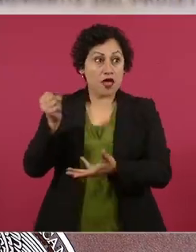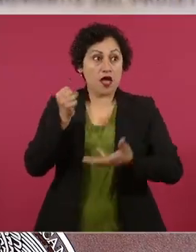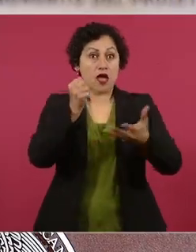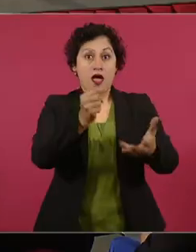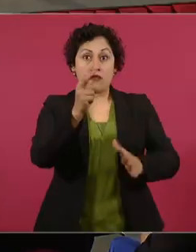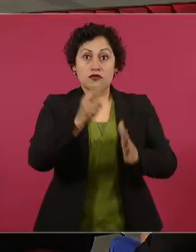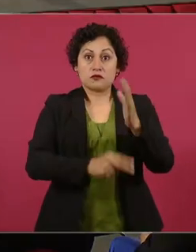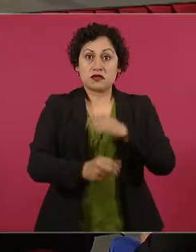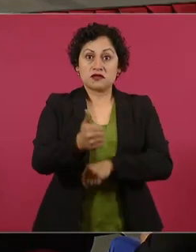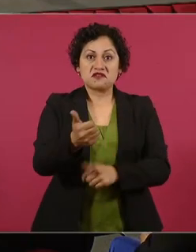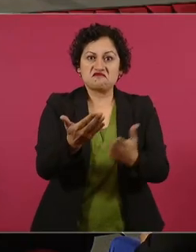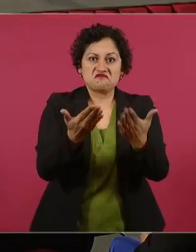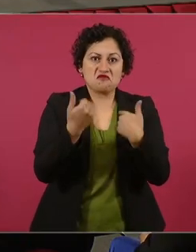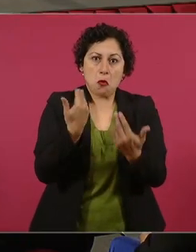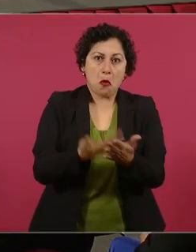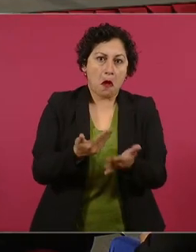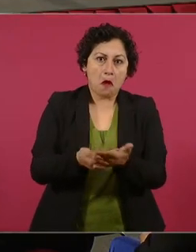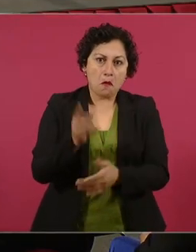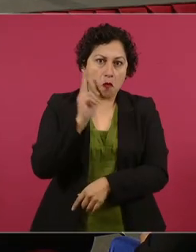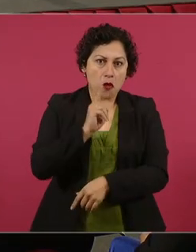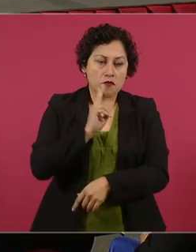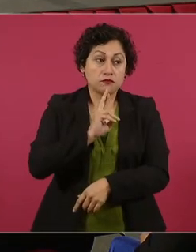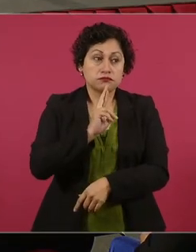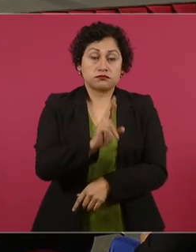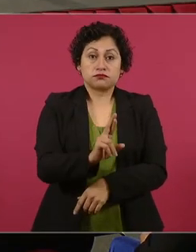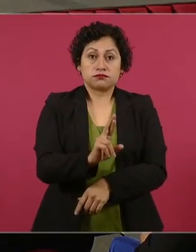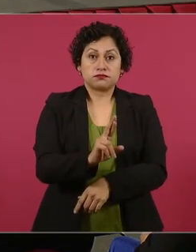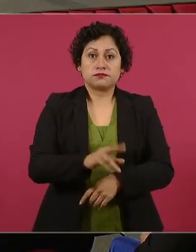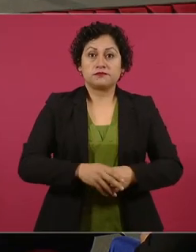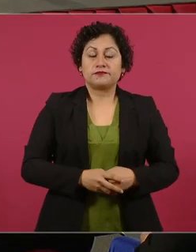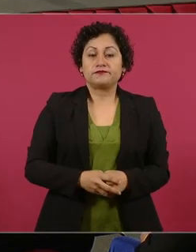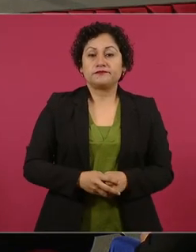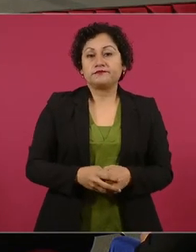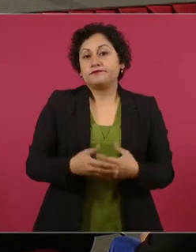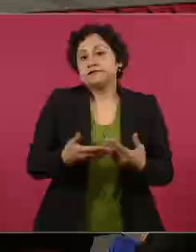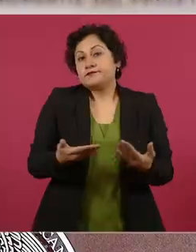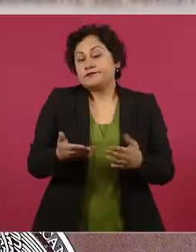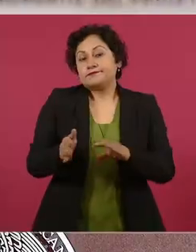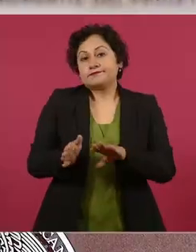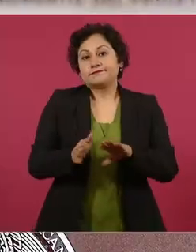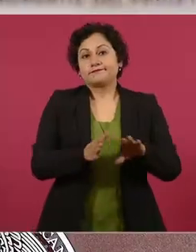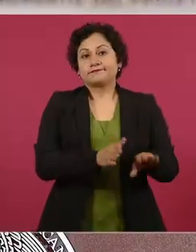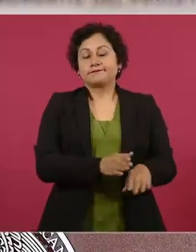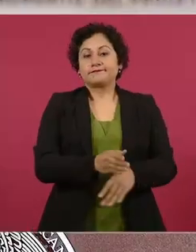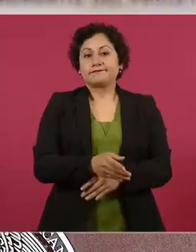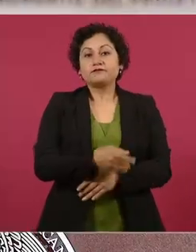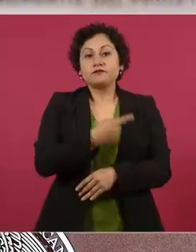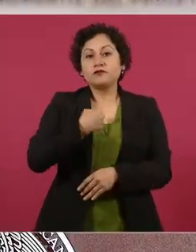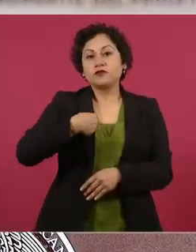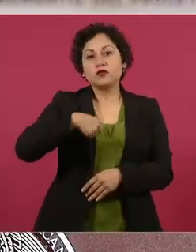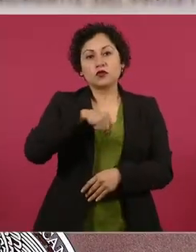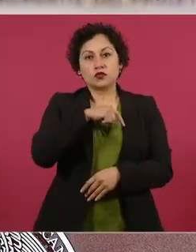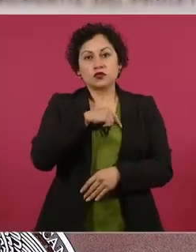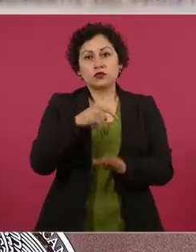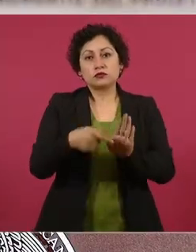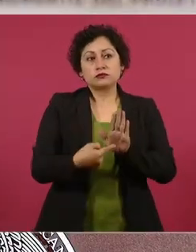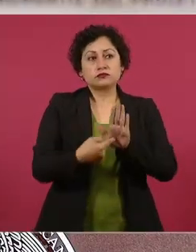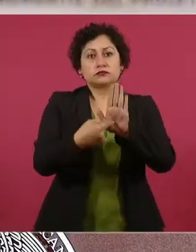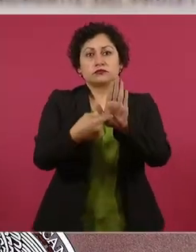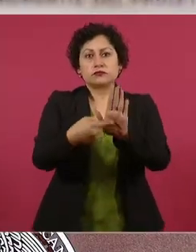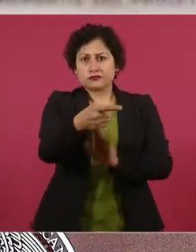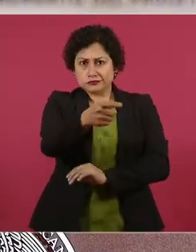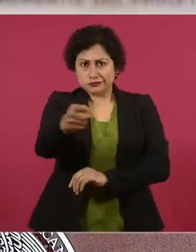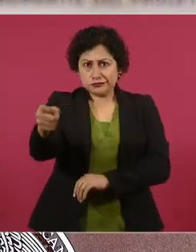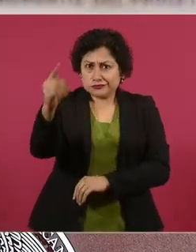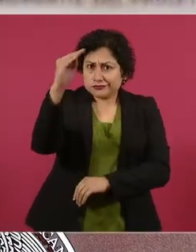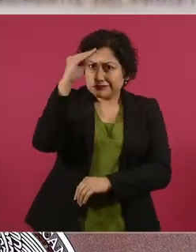2006. Y solamente queremos que ustedes mismos juzguen quiénes